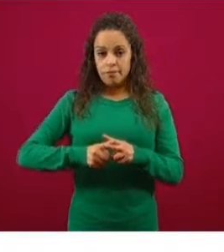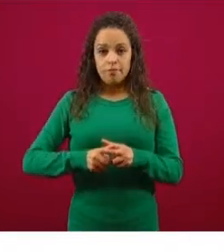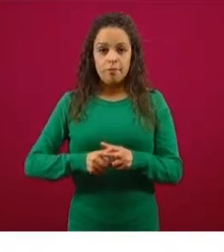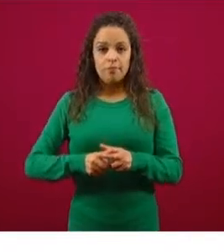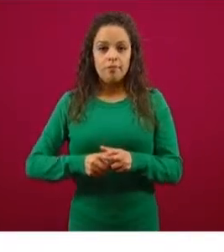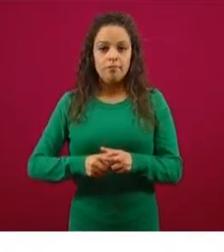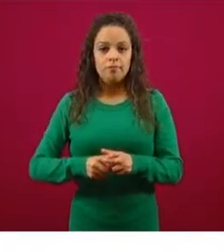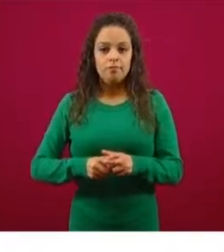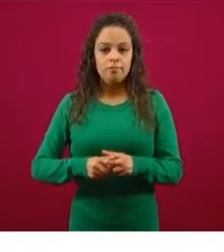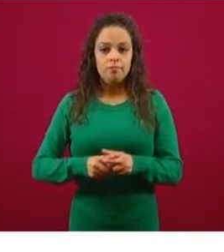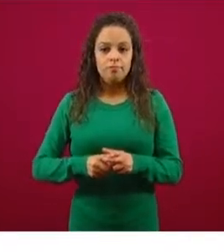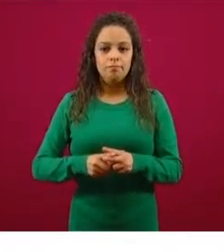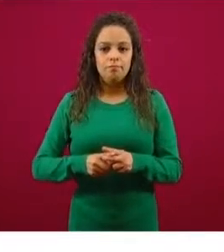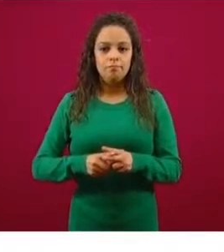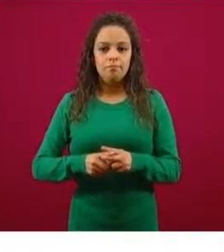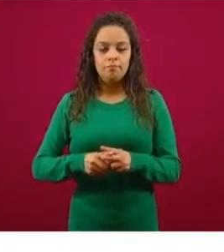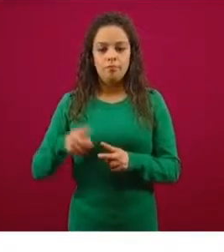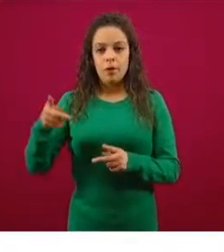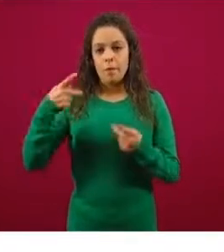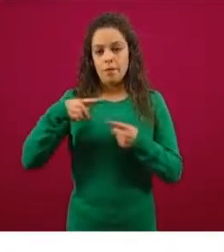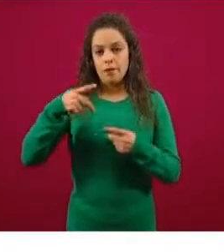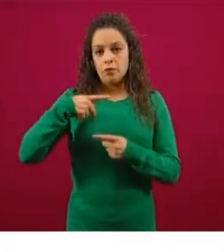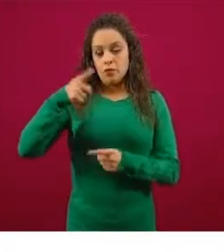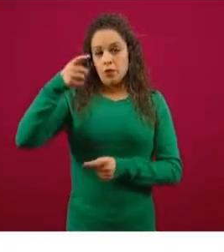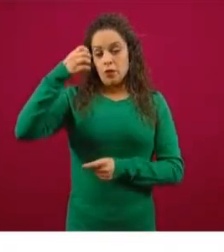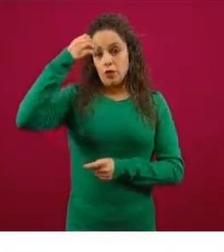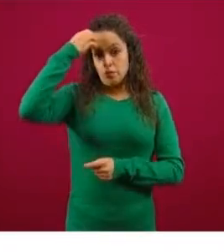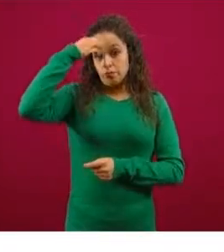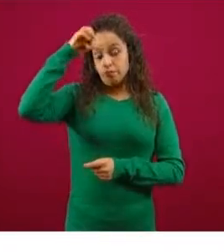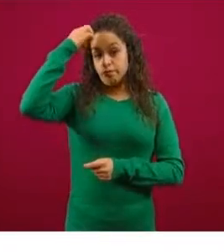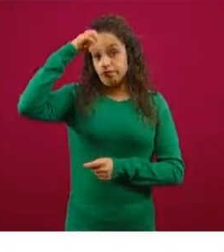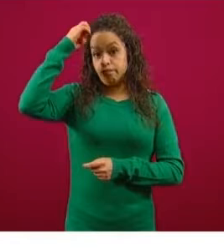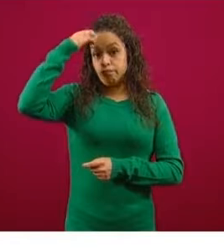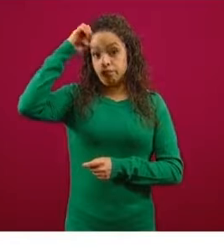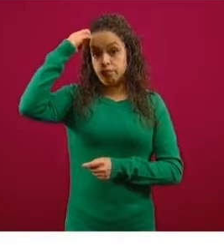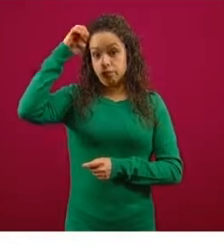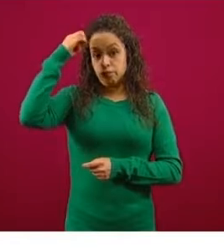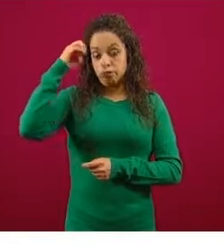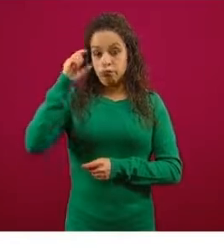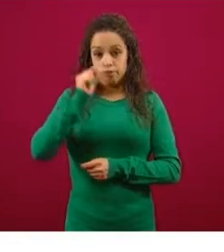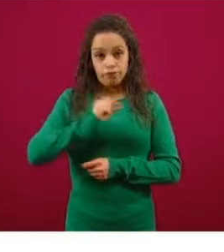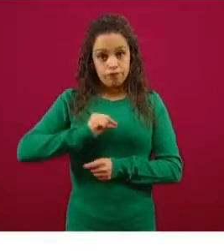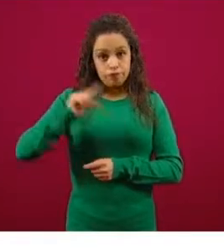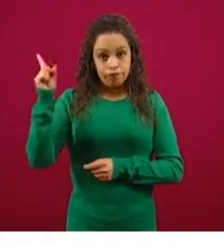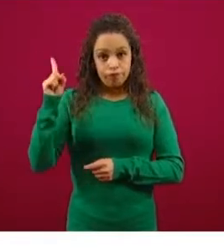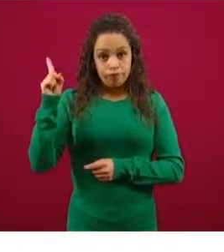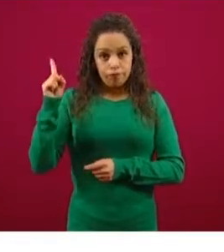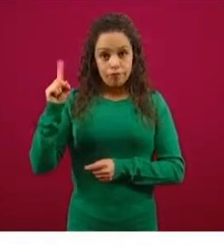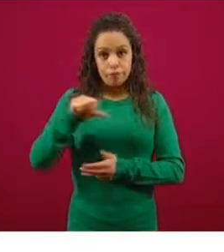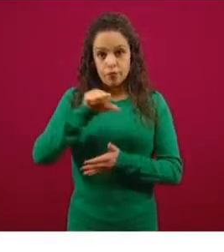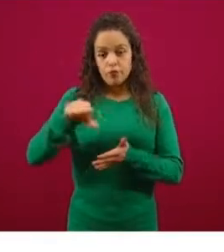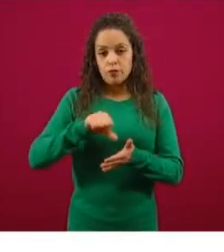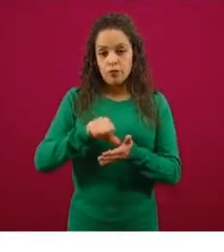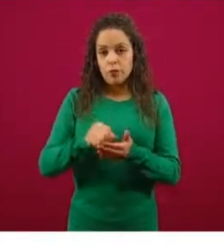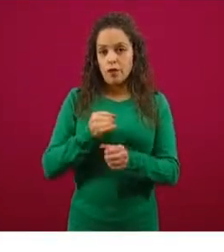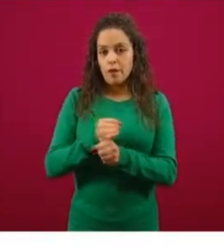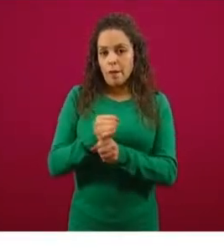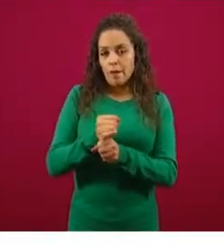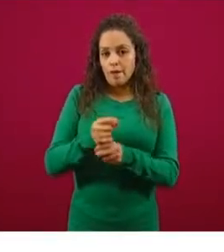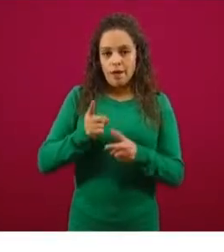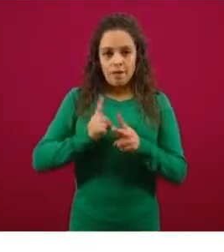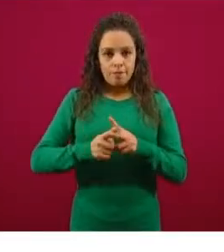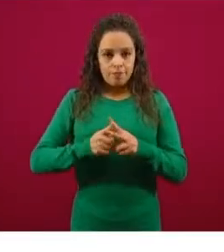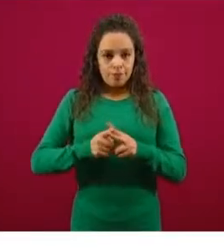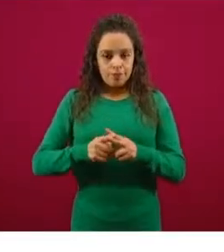un grupo académico muy talentoso del Centro de Investigación en Matemáticas y del